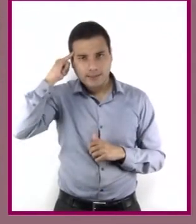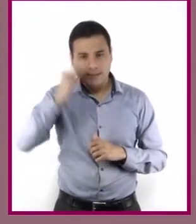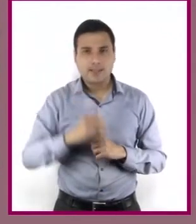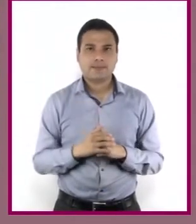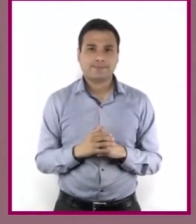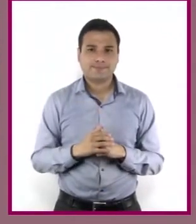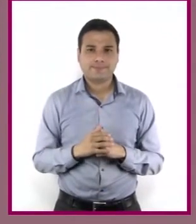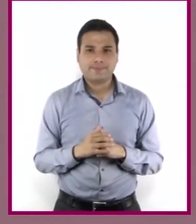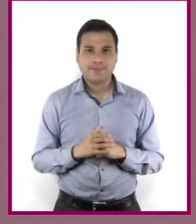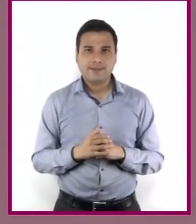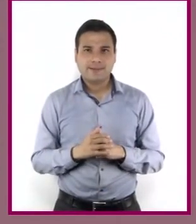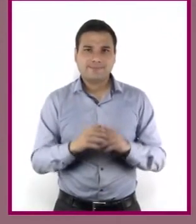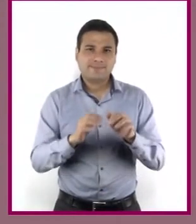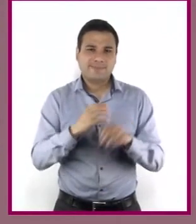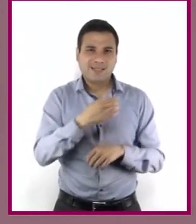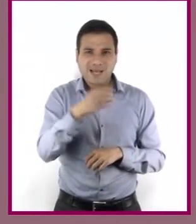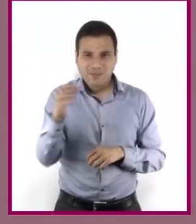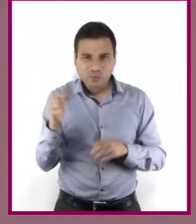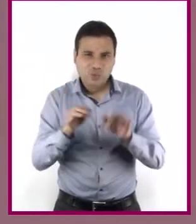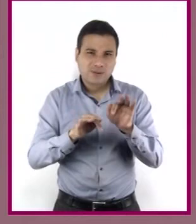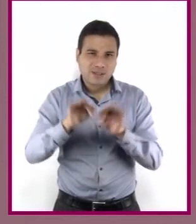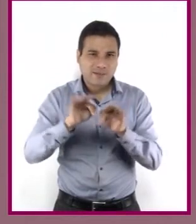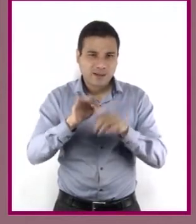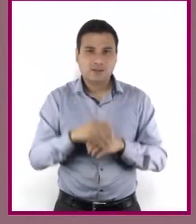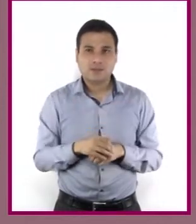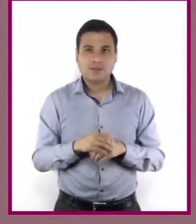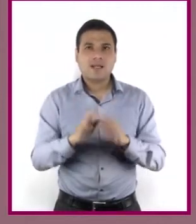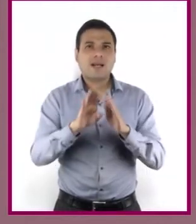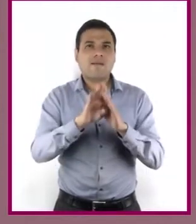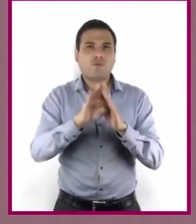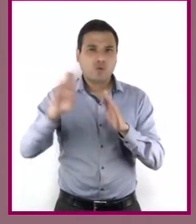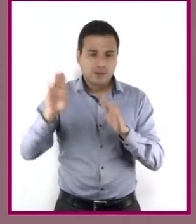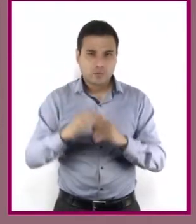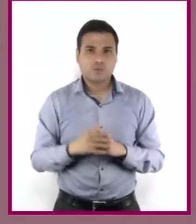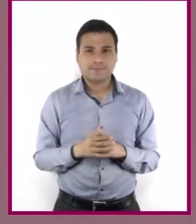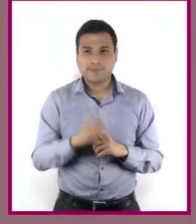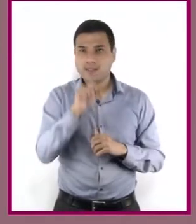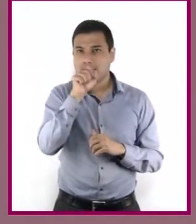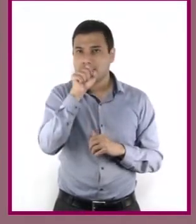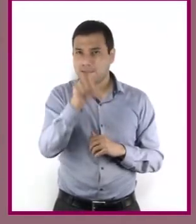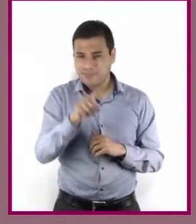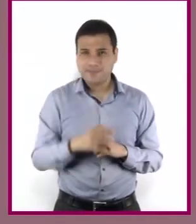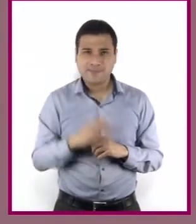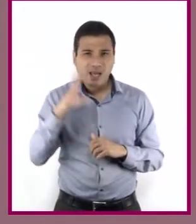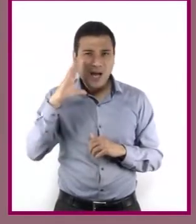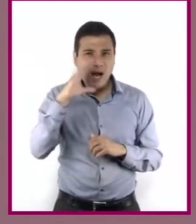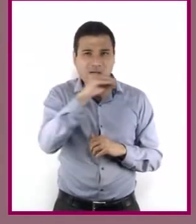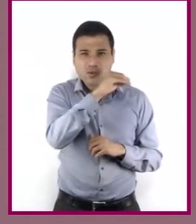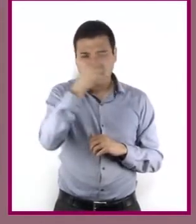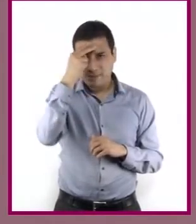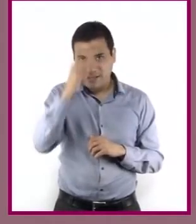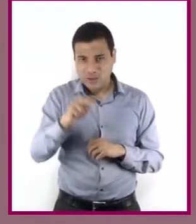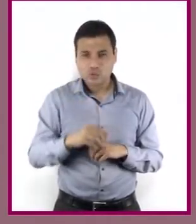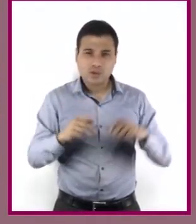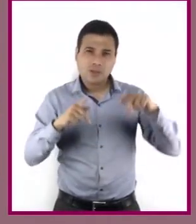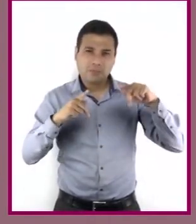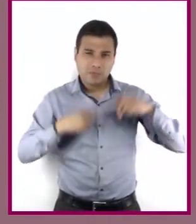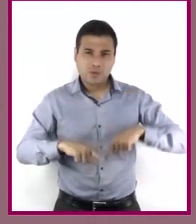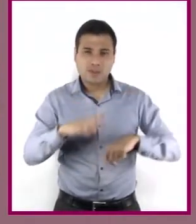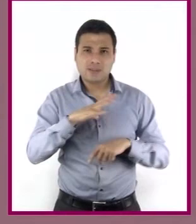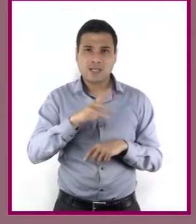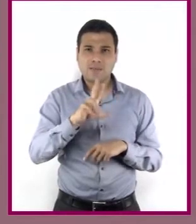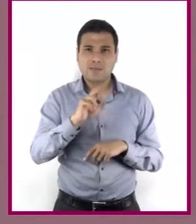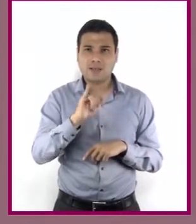los jornaleros agrícolas, los refugiados, los afrodescendientes, las personas con VIH, los